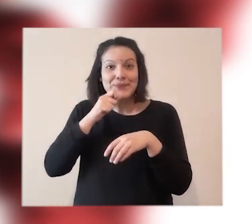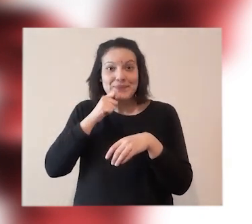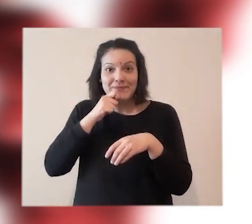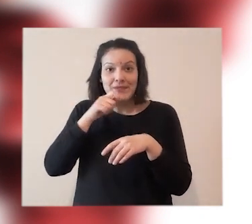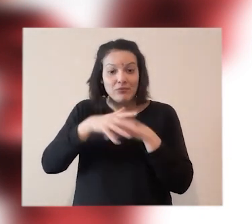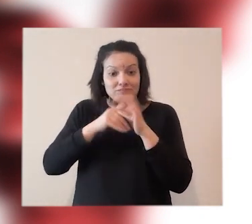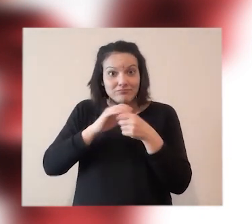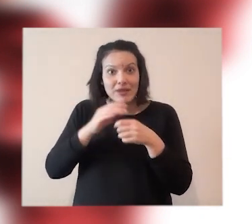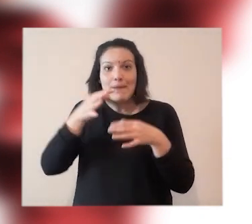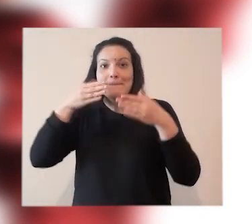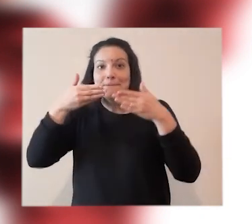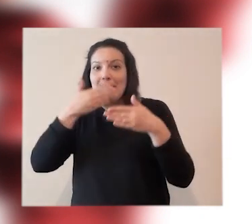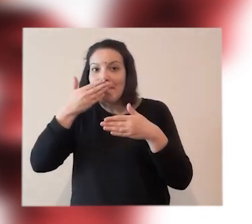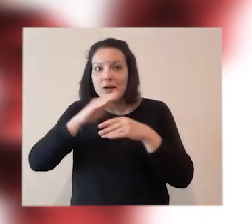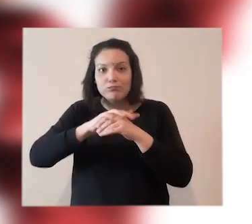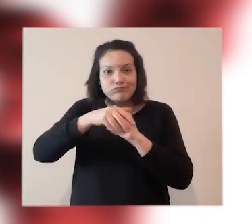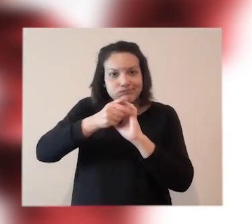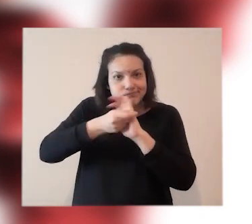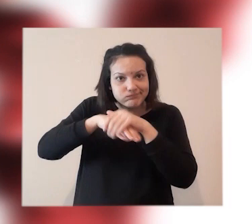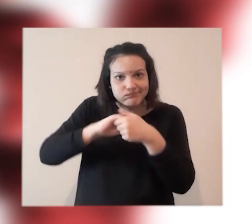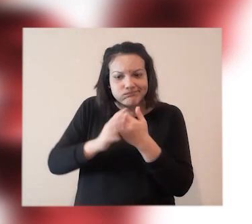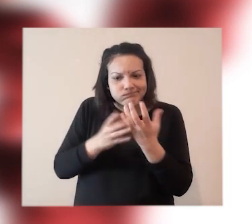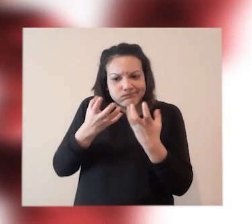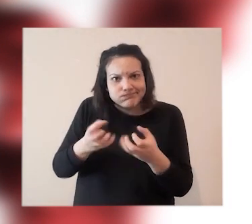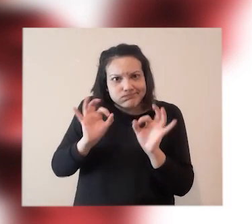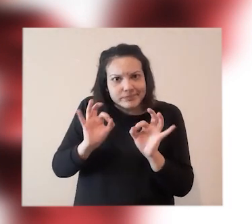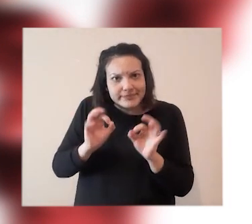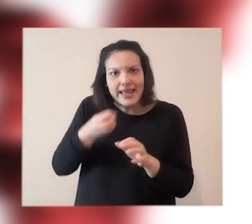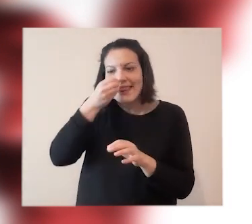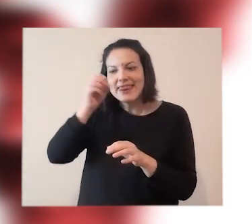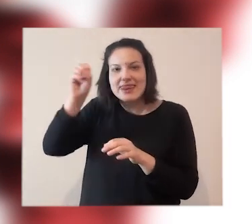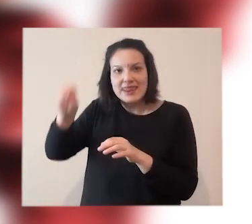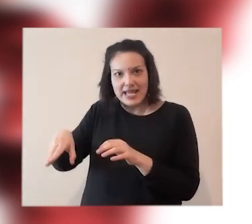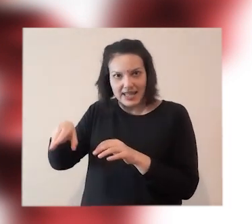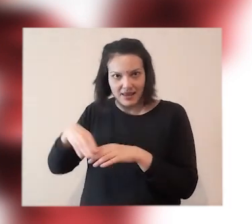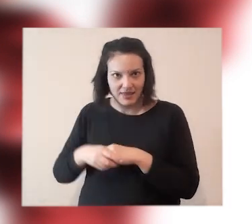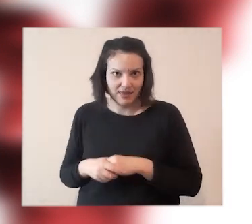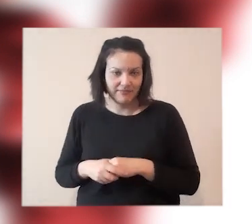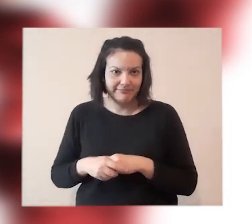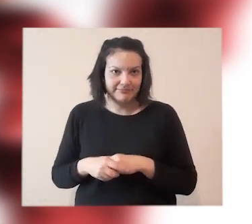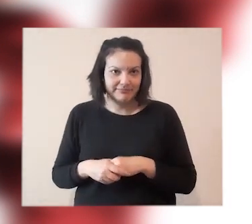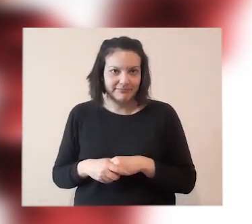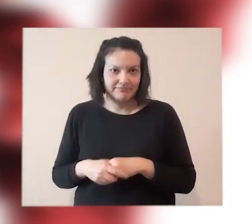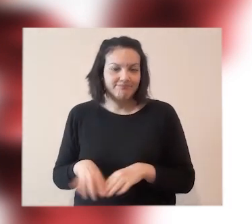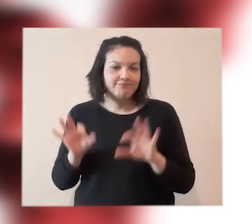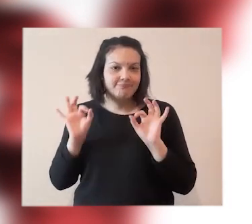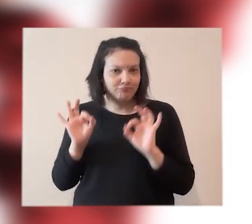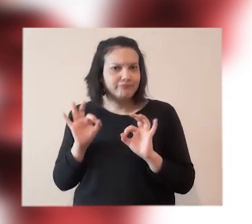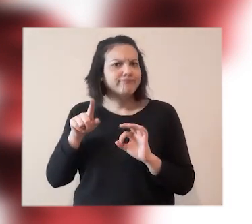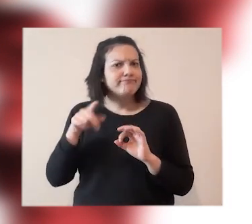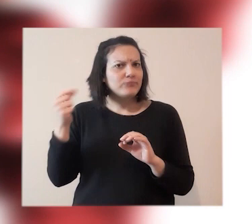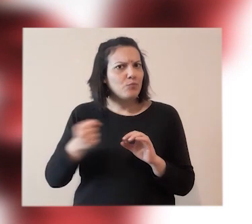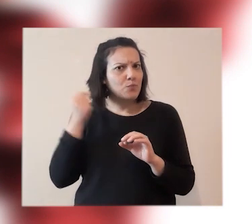puedan eliminar de manera segura en un basurero, ¿sí? Bien, es importante,